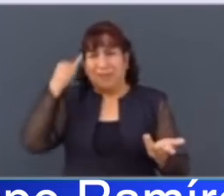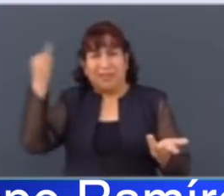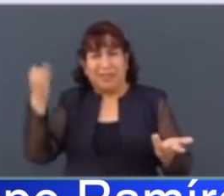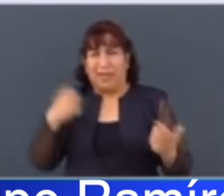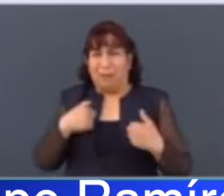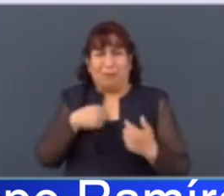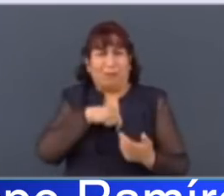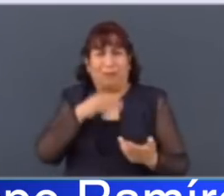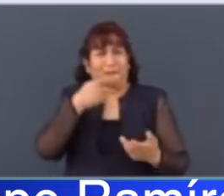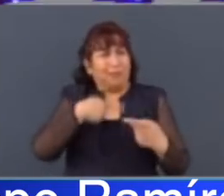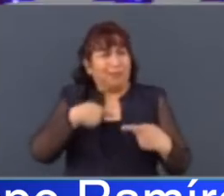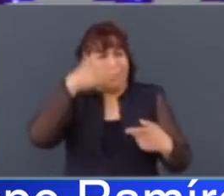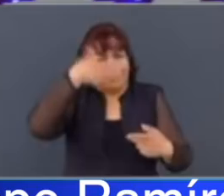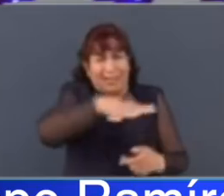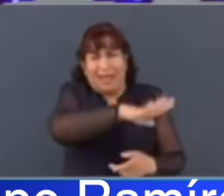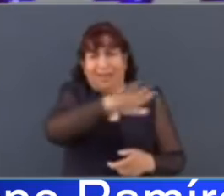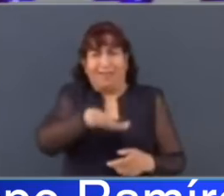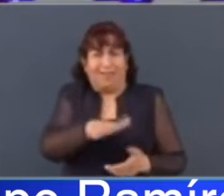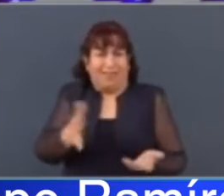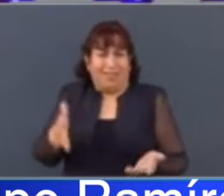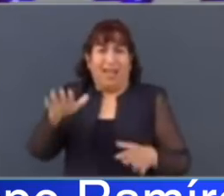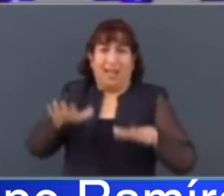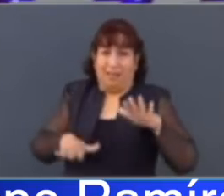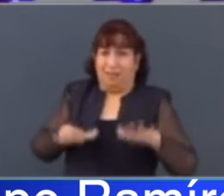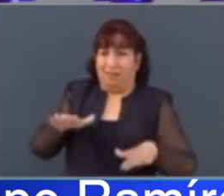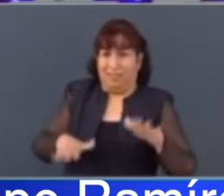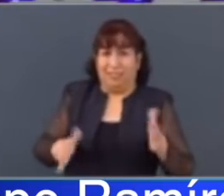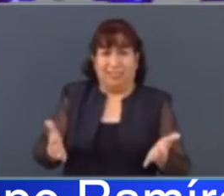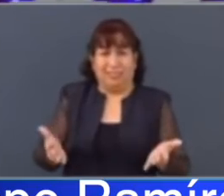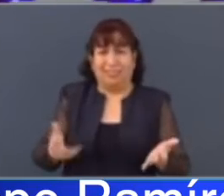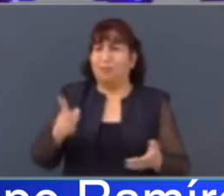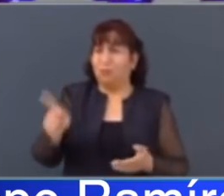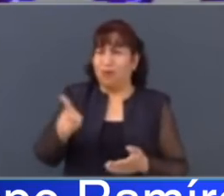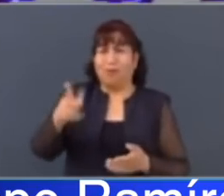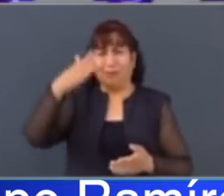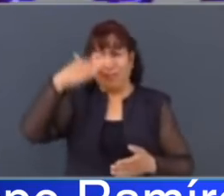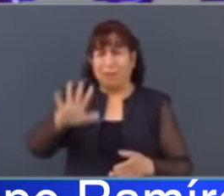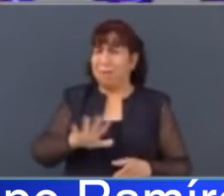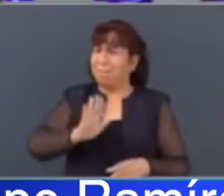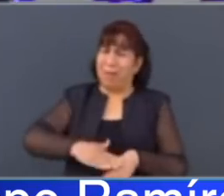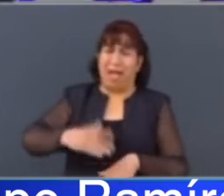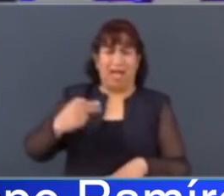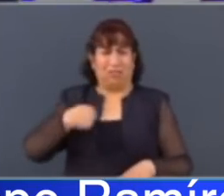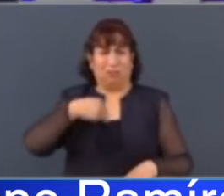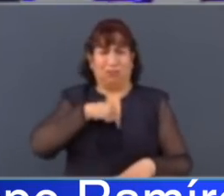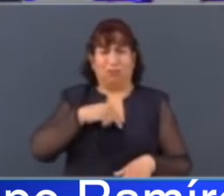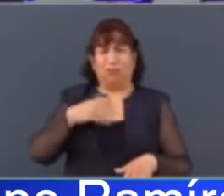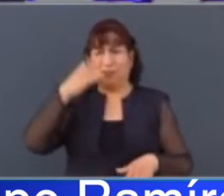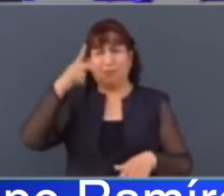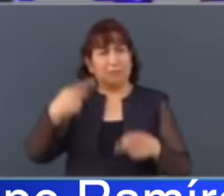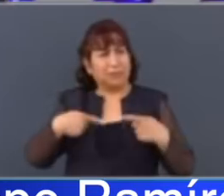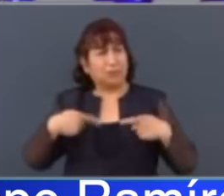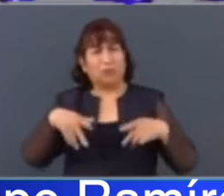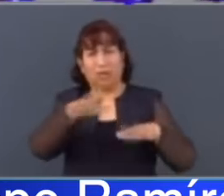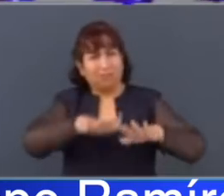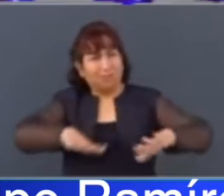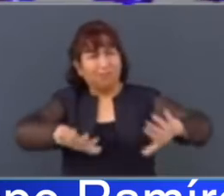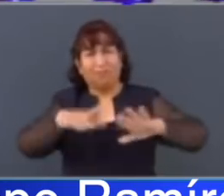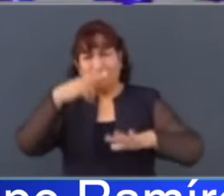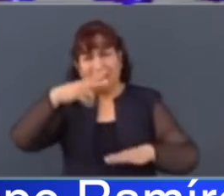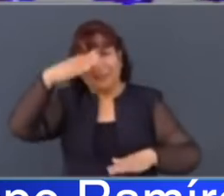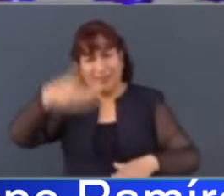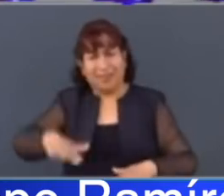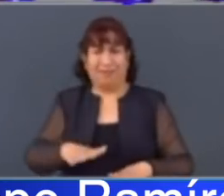imaginamos. A veces el pueblo sabe más que nosotros, el pueblo sabio.